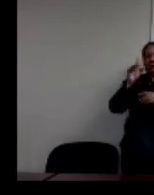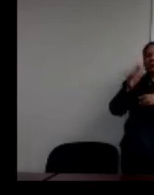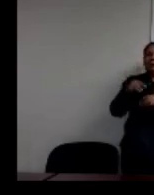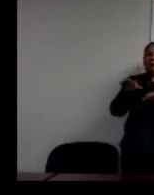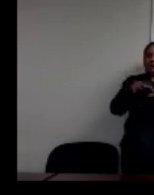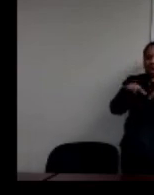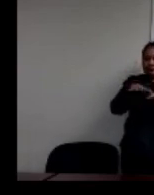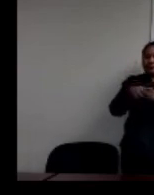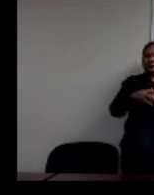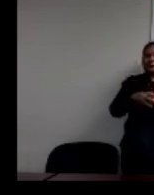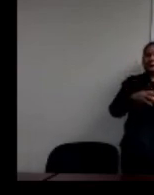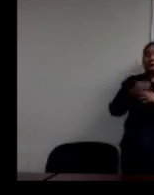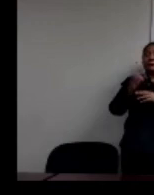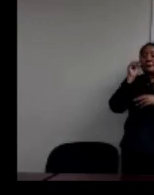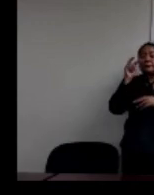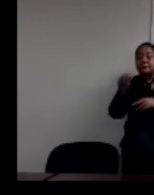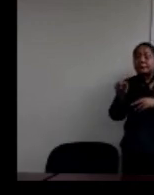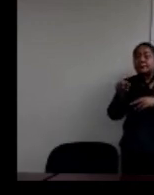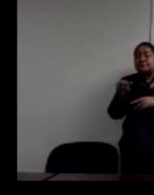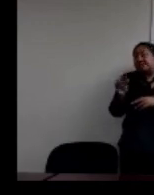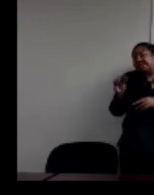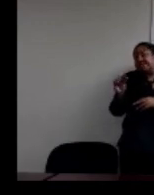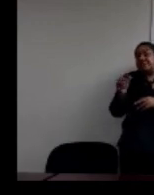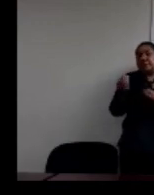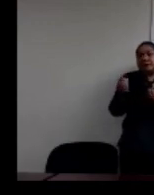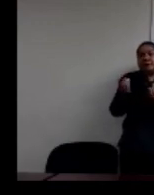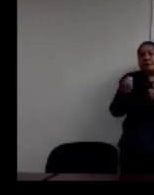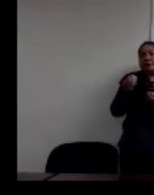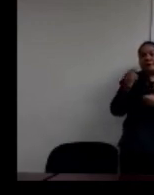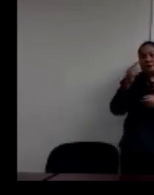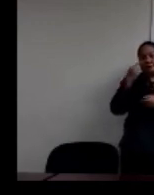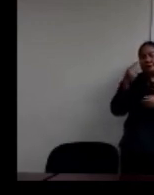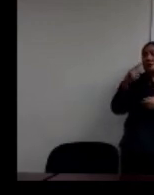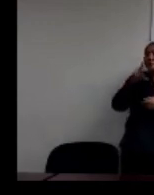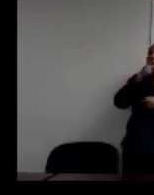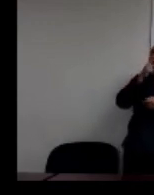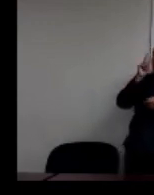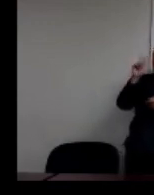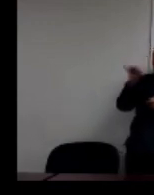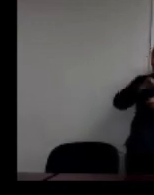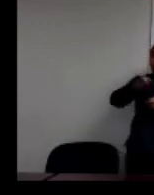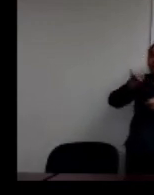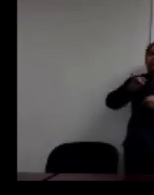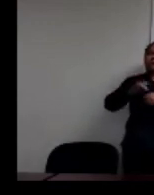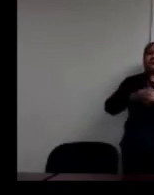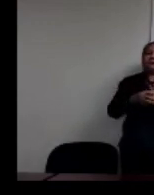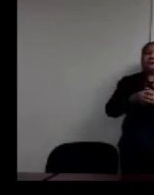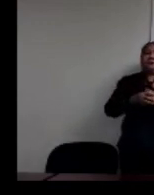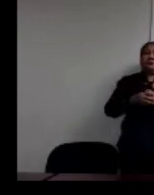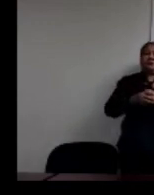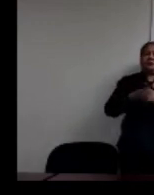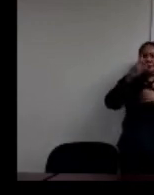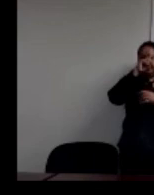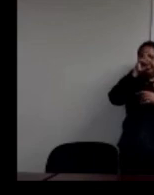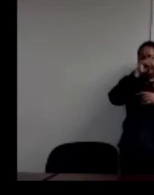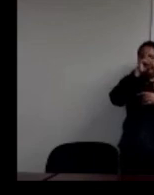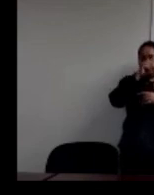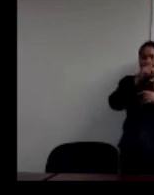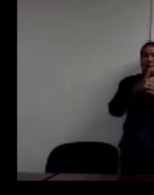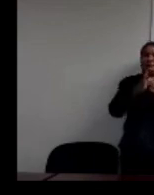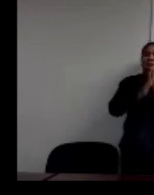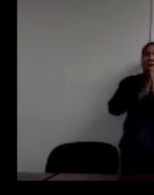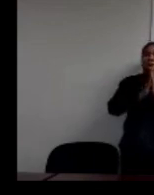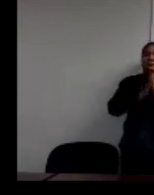donde tienen poca supervisión o tienen solamente el papá lo ve de lejos. Entonces aquí les recomiendo que hagan como un tipo de